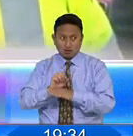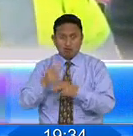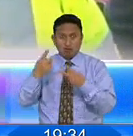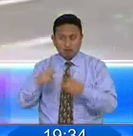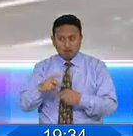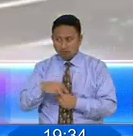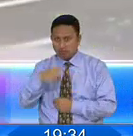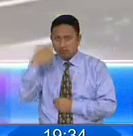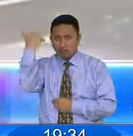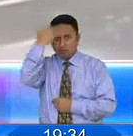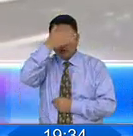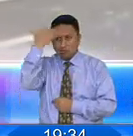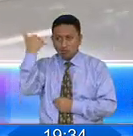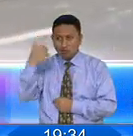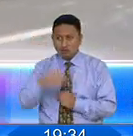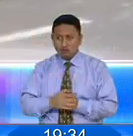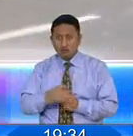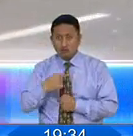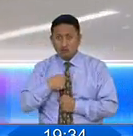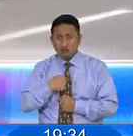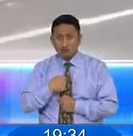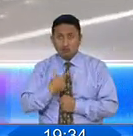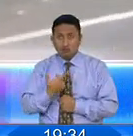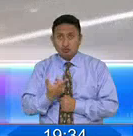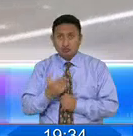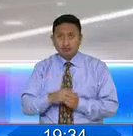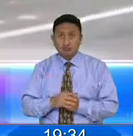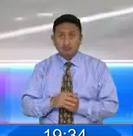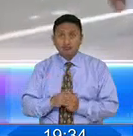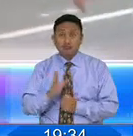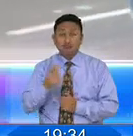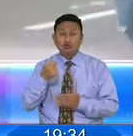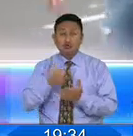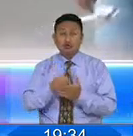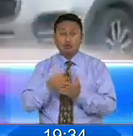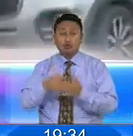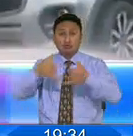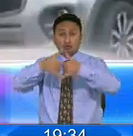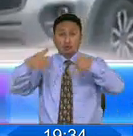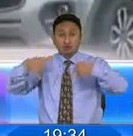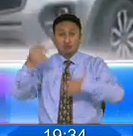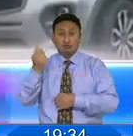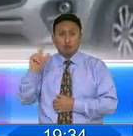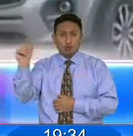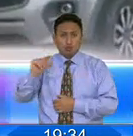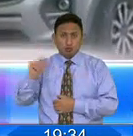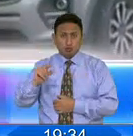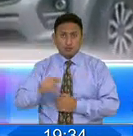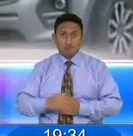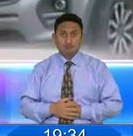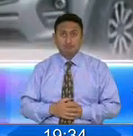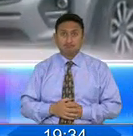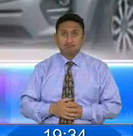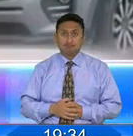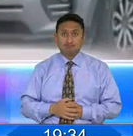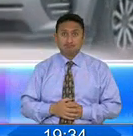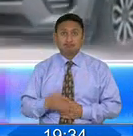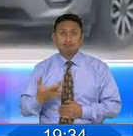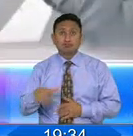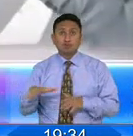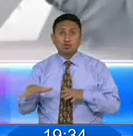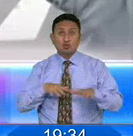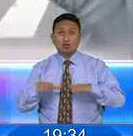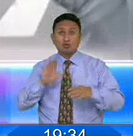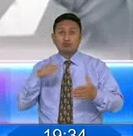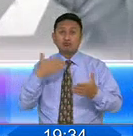serían víctimas de bandas dedicadas a este delito. Eran adquiridos en concesionarias a costos mucho más bajos de lo que normalmente tienen. Los operativos llegaron hasta